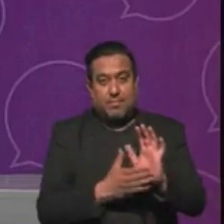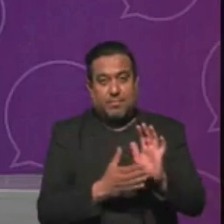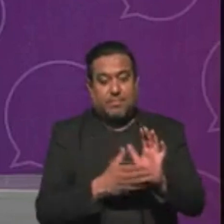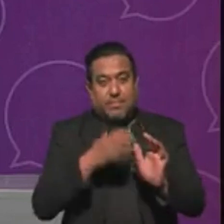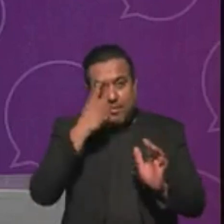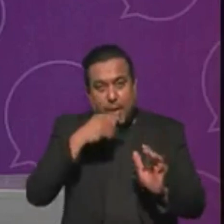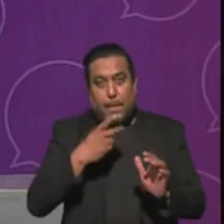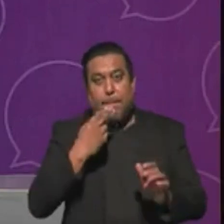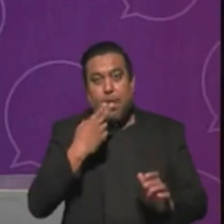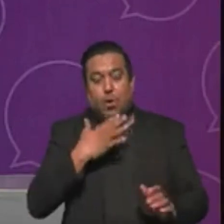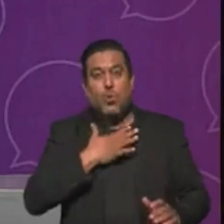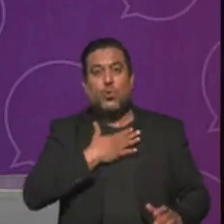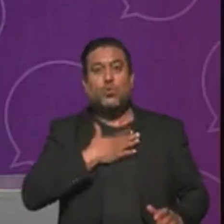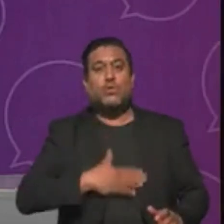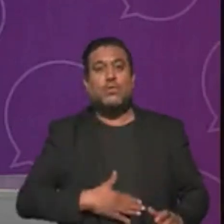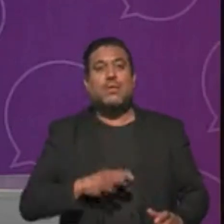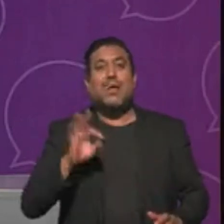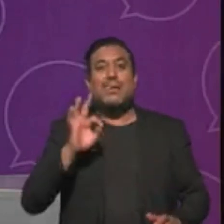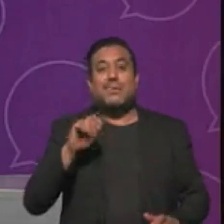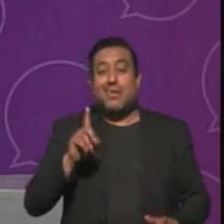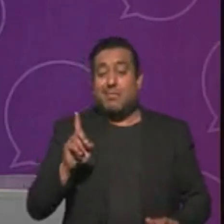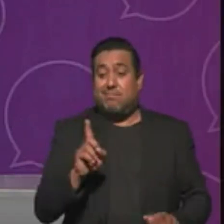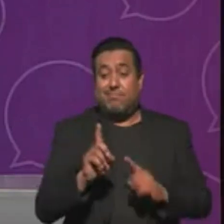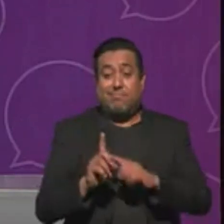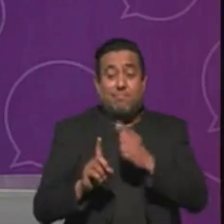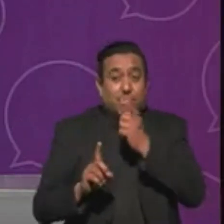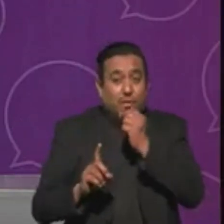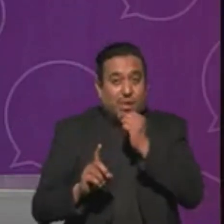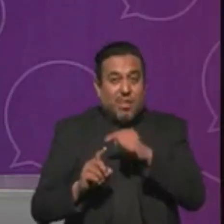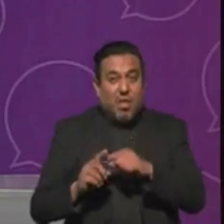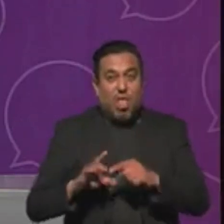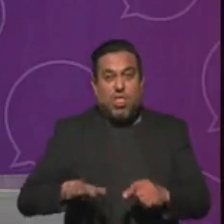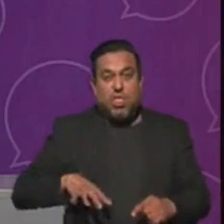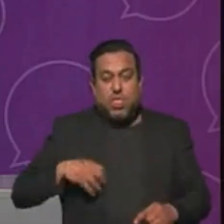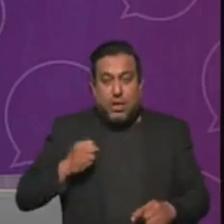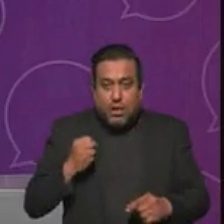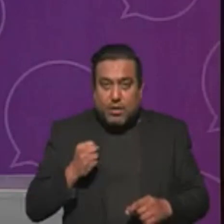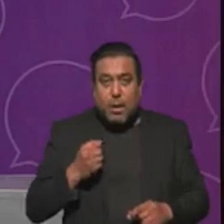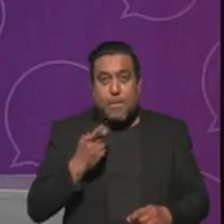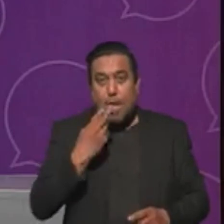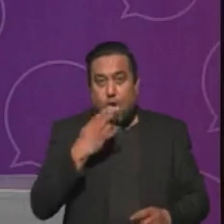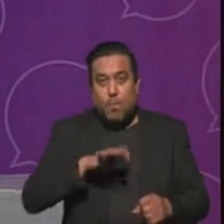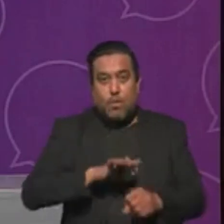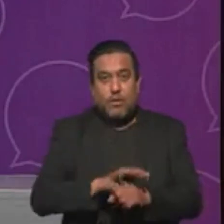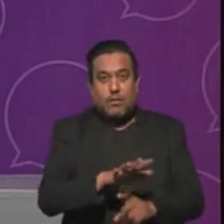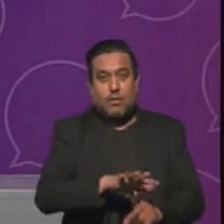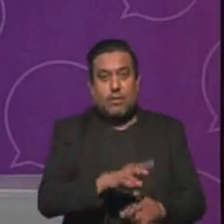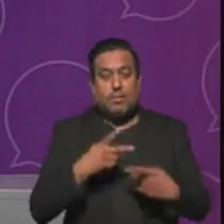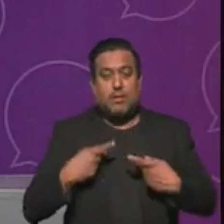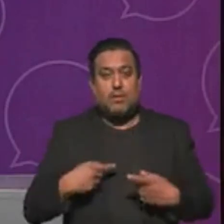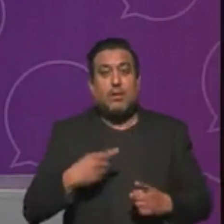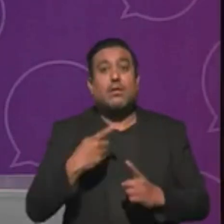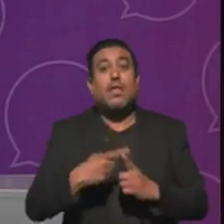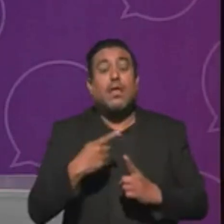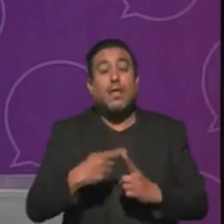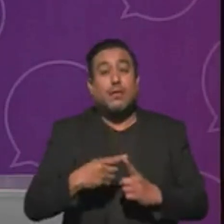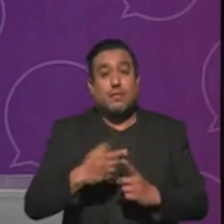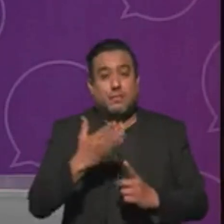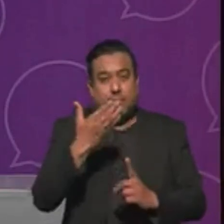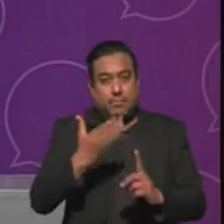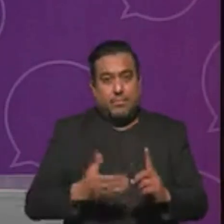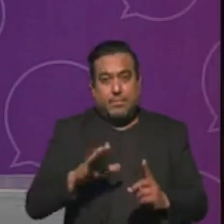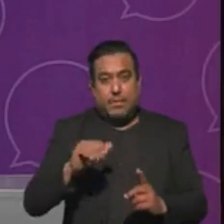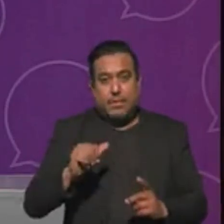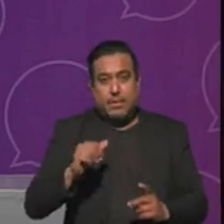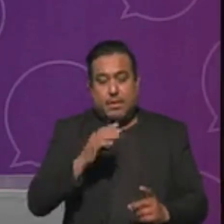se haga justicia en Casos de abuso policial y se protejan Los derechos civiles vamos a escuchar la primera respuesta a cargo del candidato